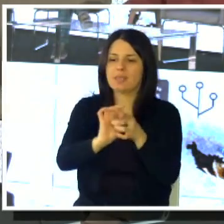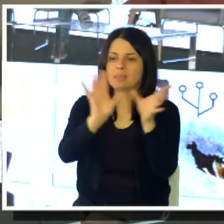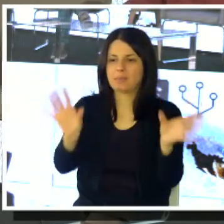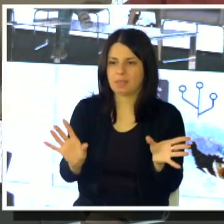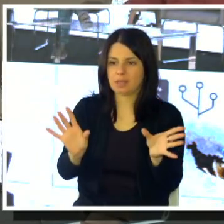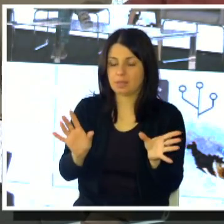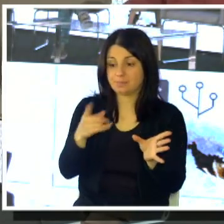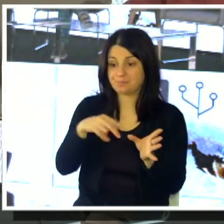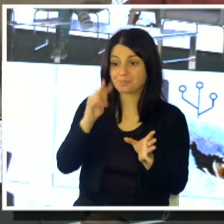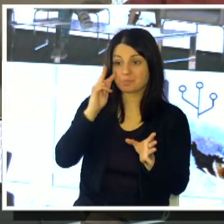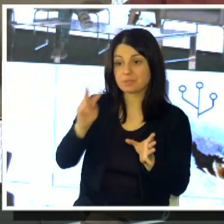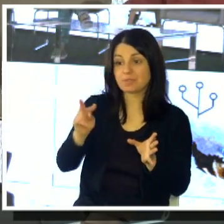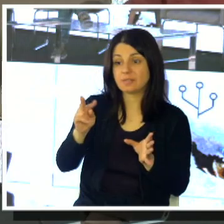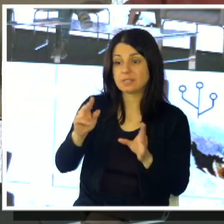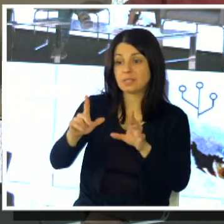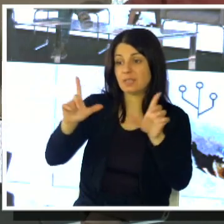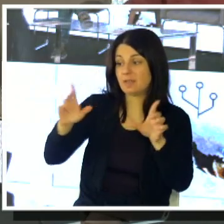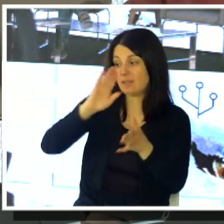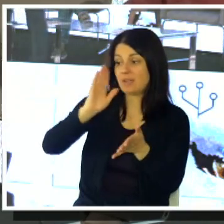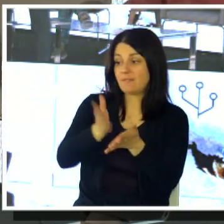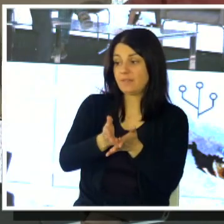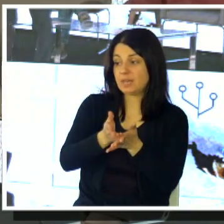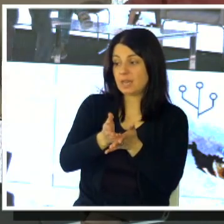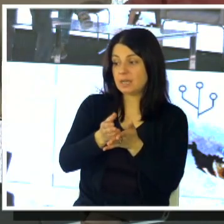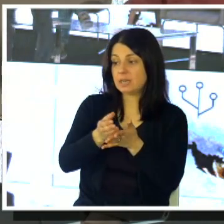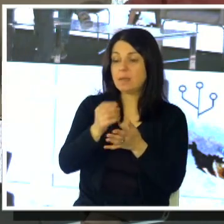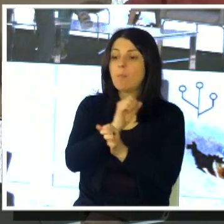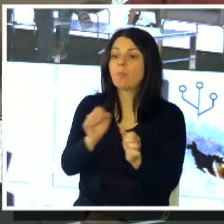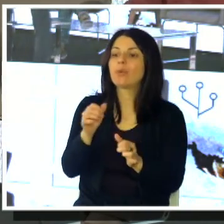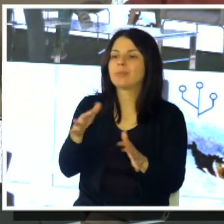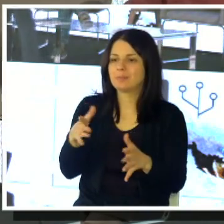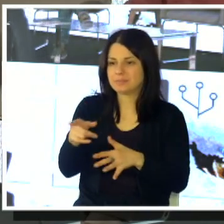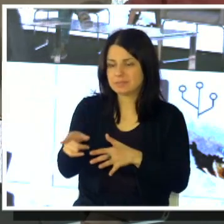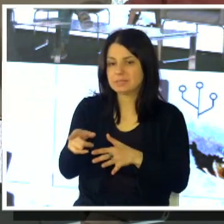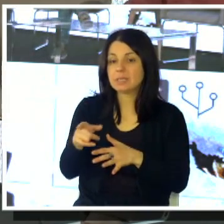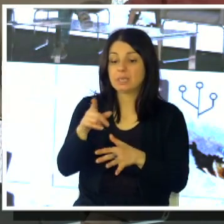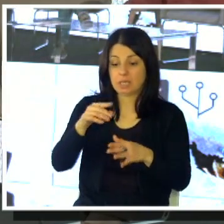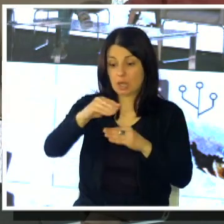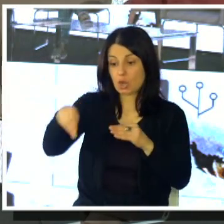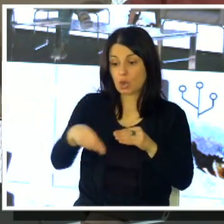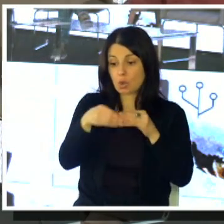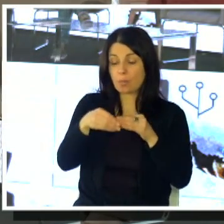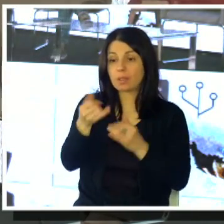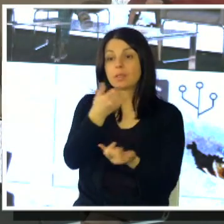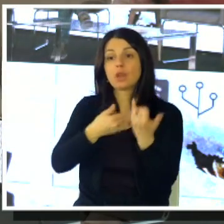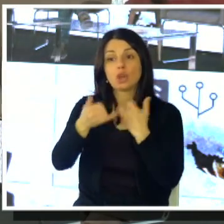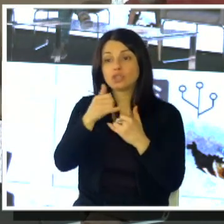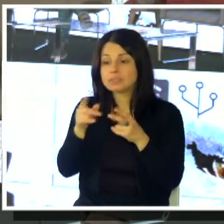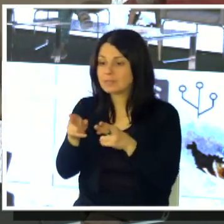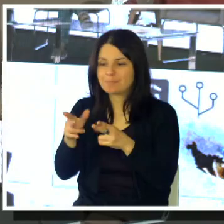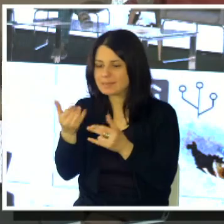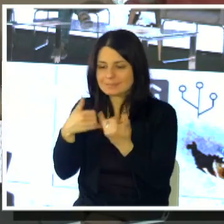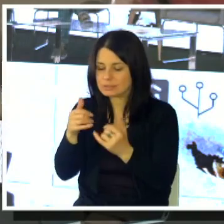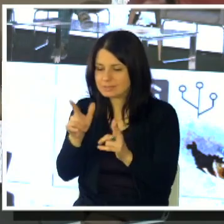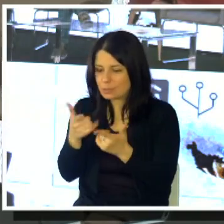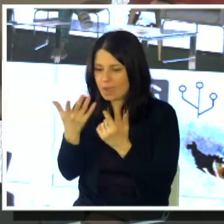Entonces, fíjense la figura final, en la cual lo que me puede terminar pasando es que el componente de noticias no está disponible, no